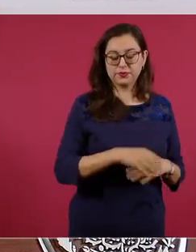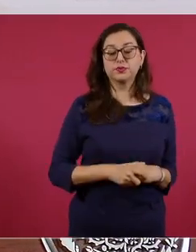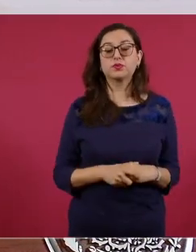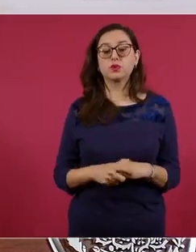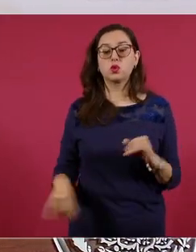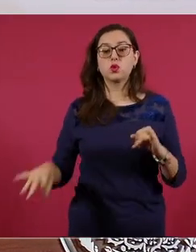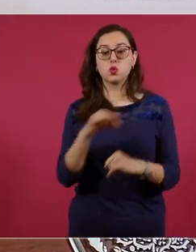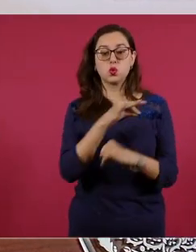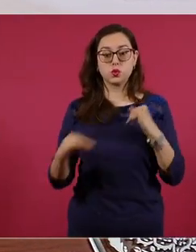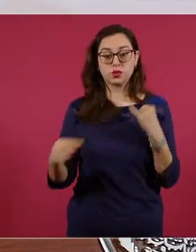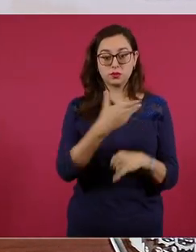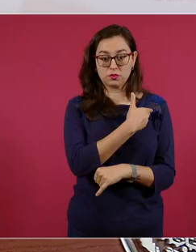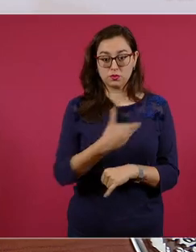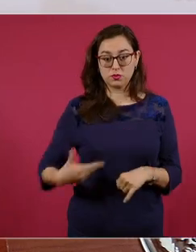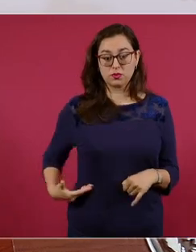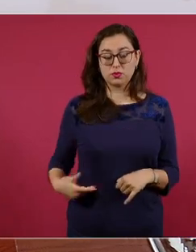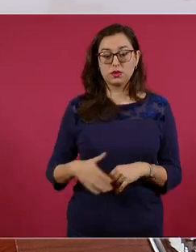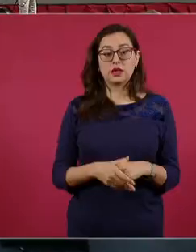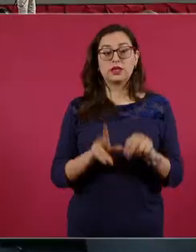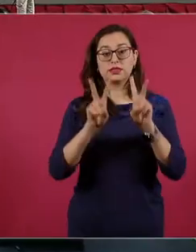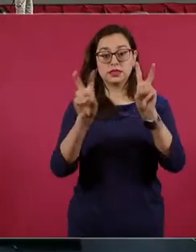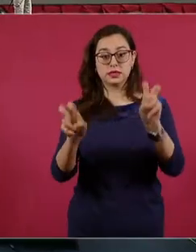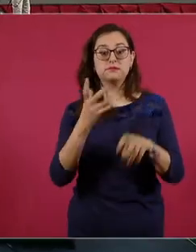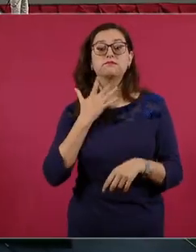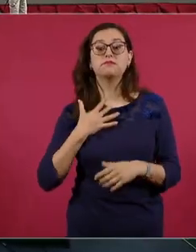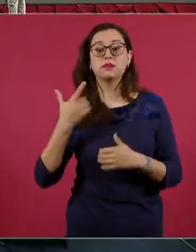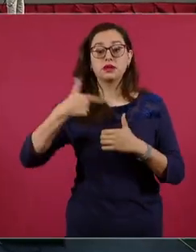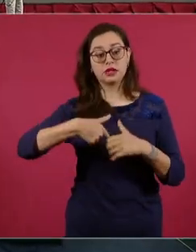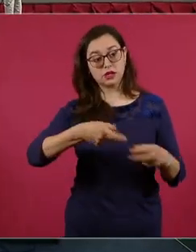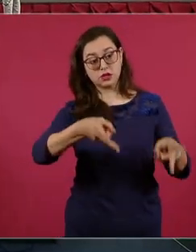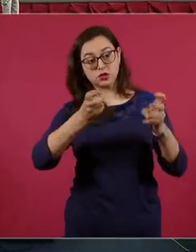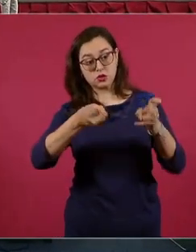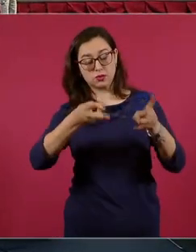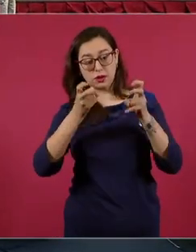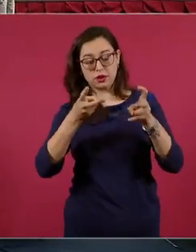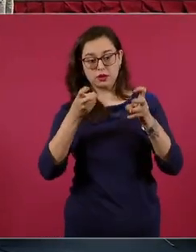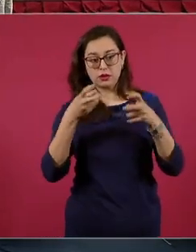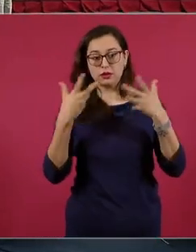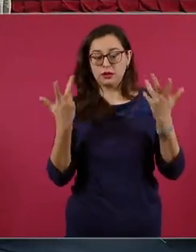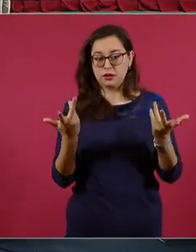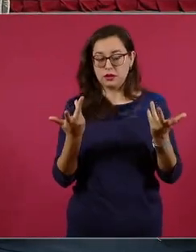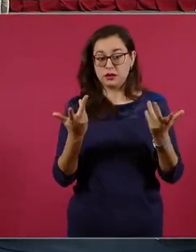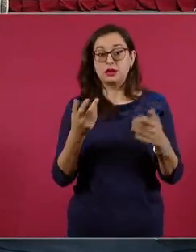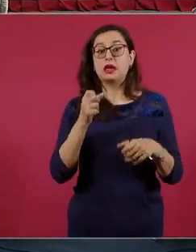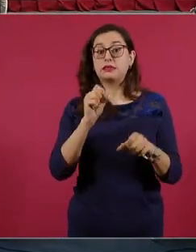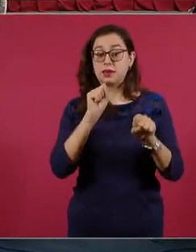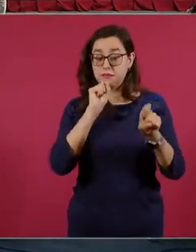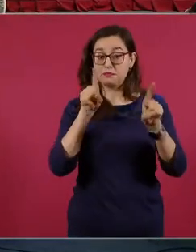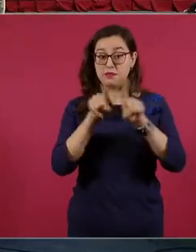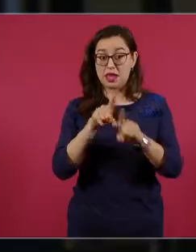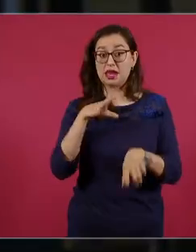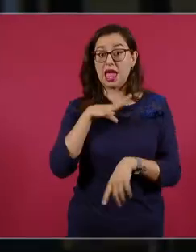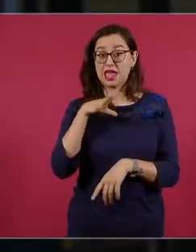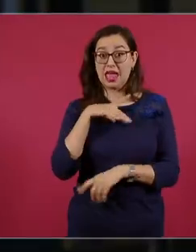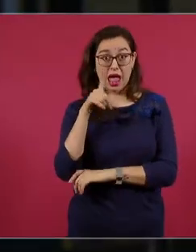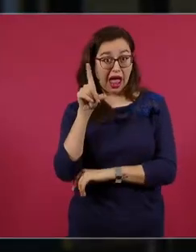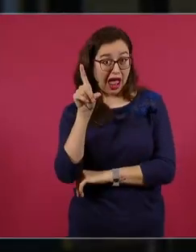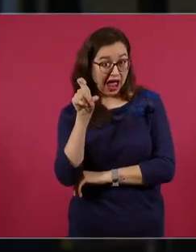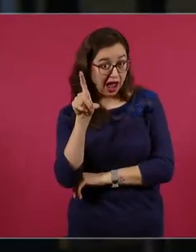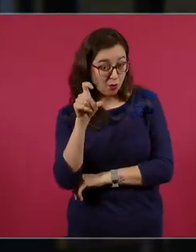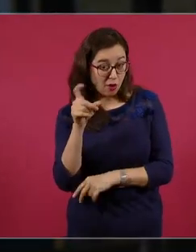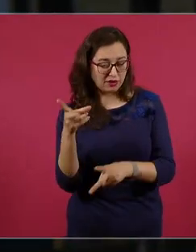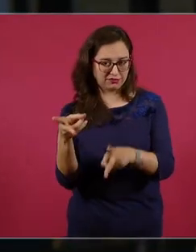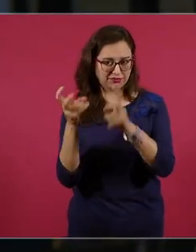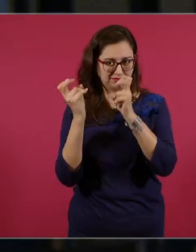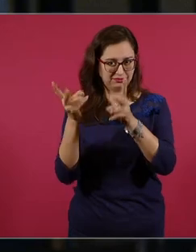Finalmente, este tema sobre el huachicoleo, dada la importancia del huachicoleo de agua que hay también allá en Hidalgo y se le está